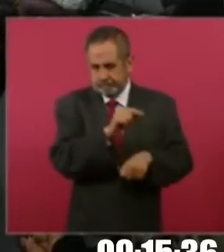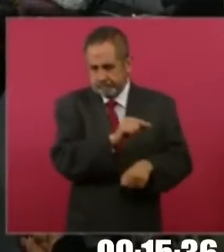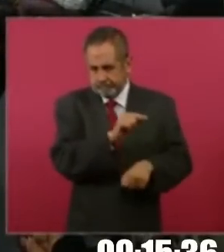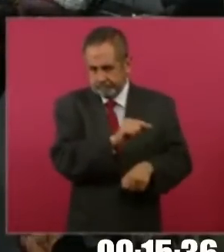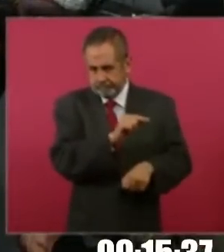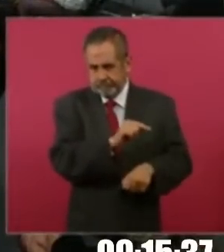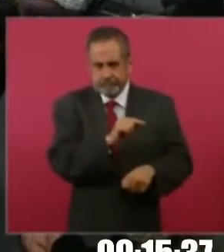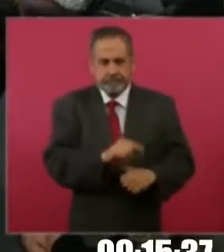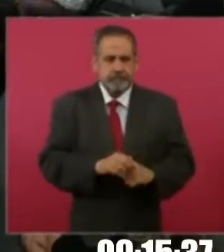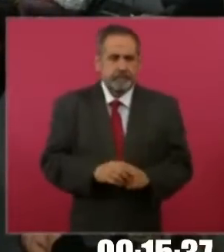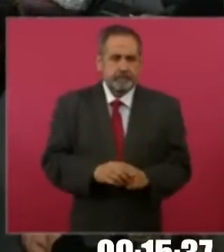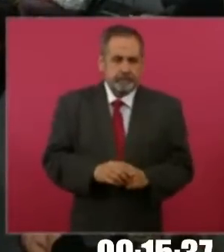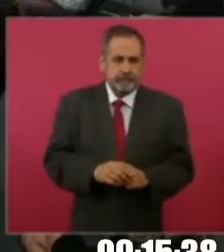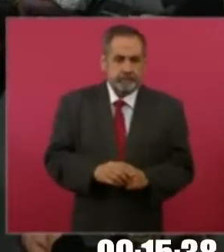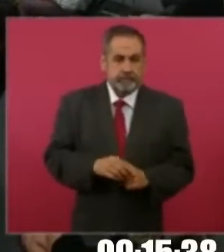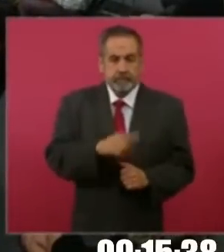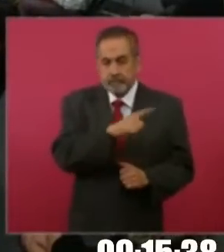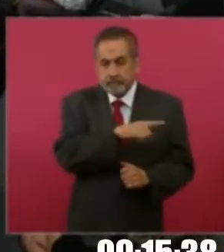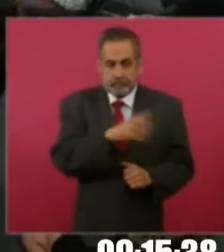querían